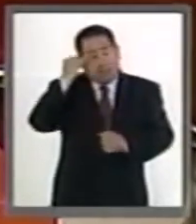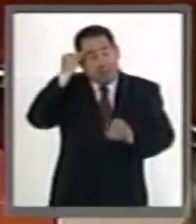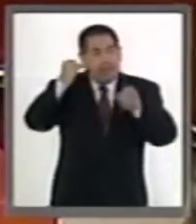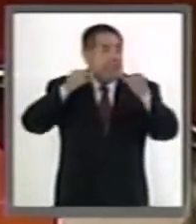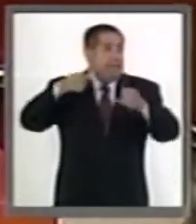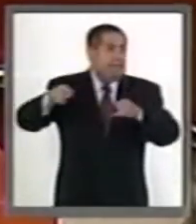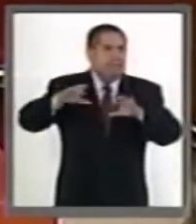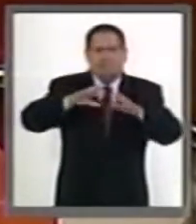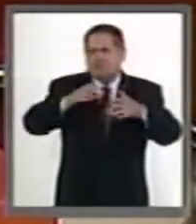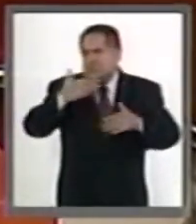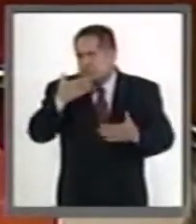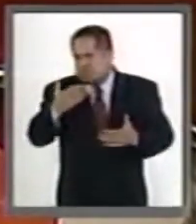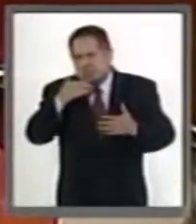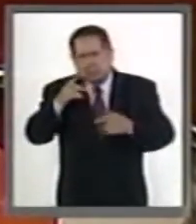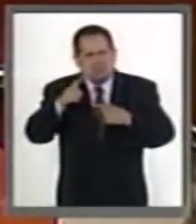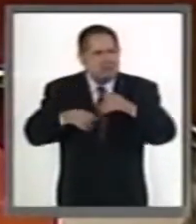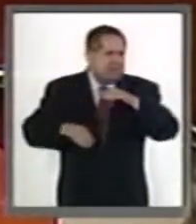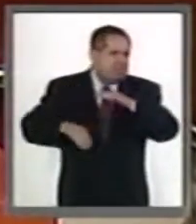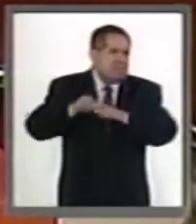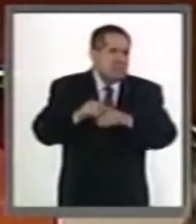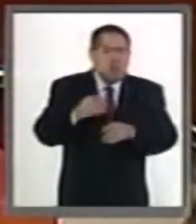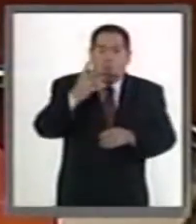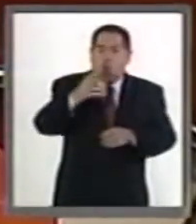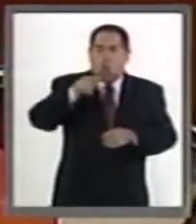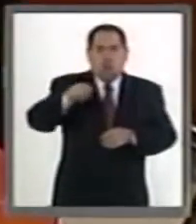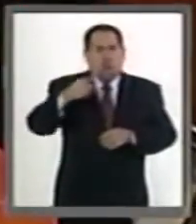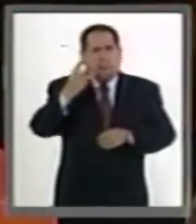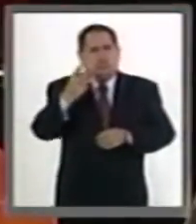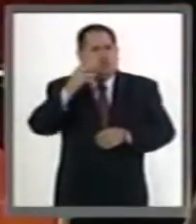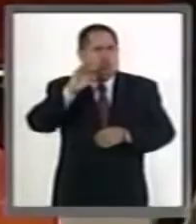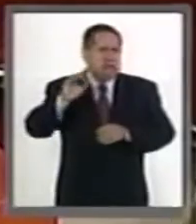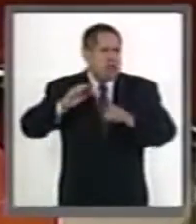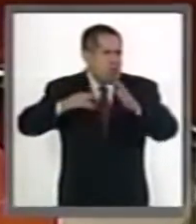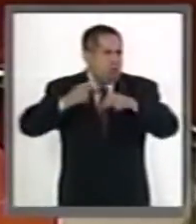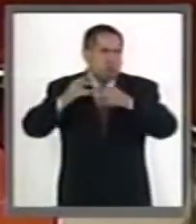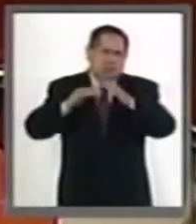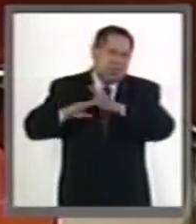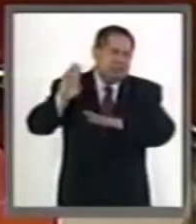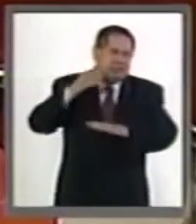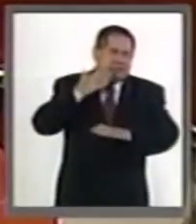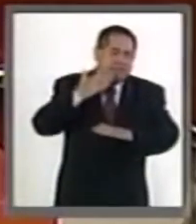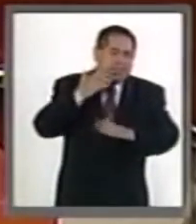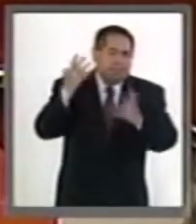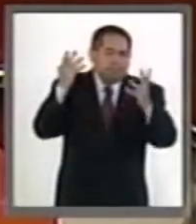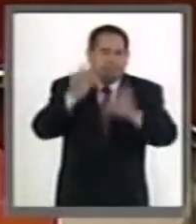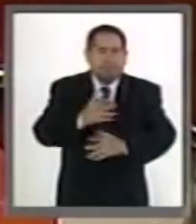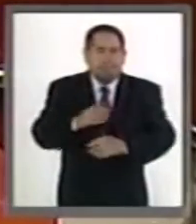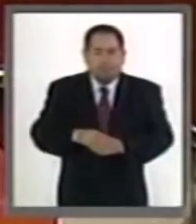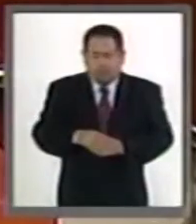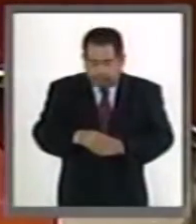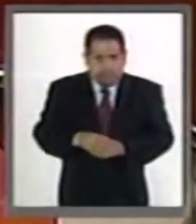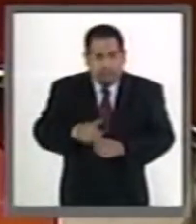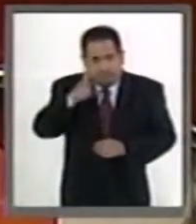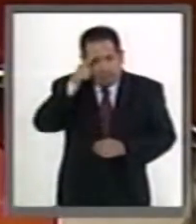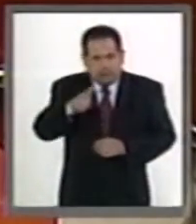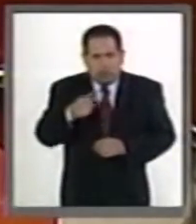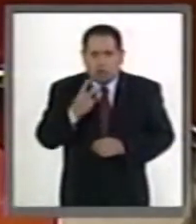de los funcionarios de Hacienda llegó al 4.3% de crecimiento. Sin embargo, nos despertamos con